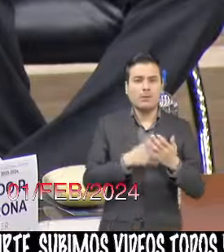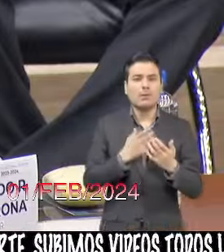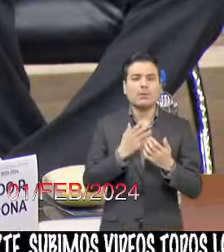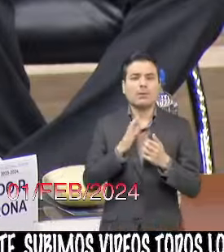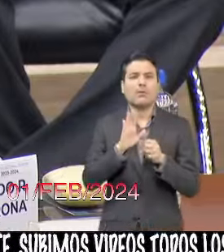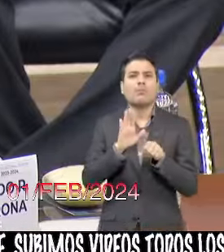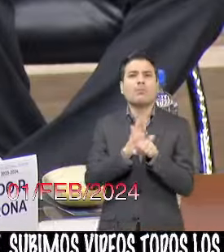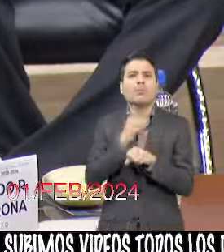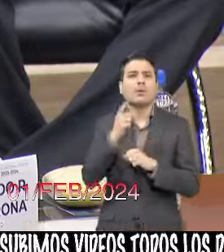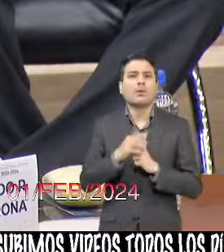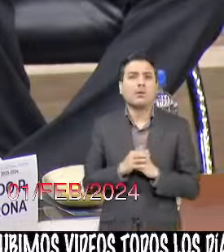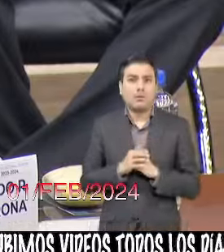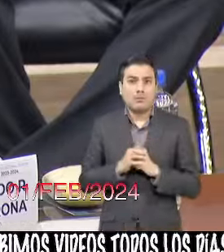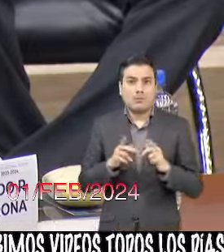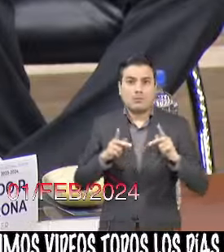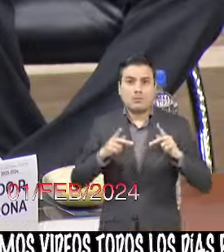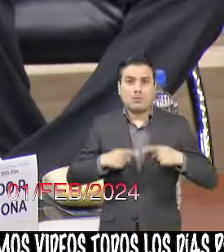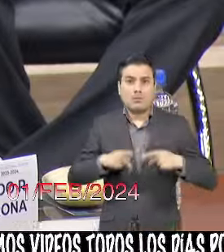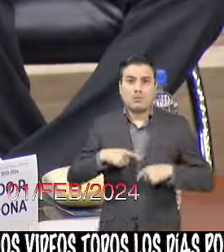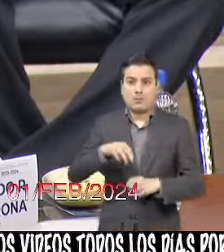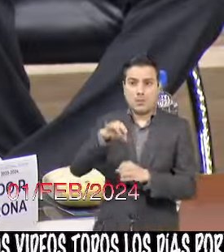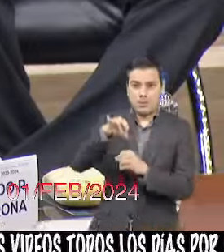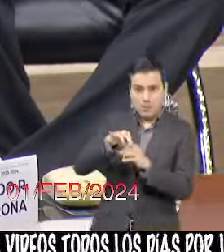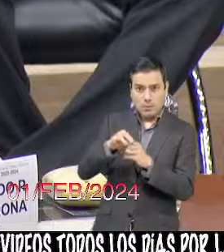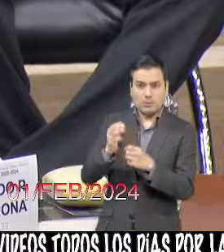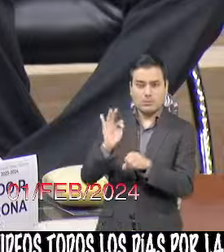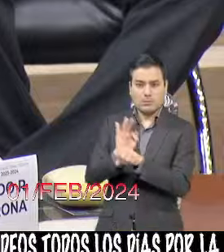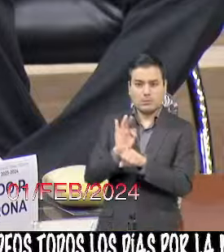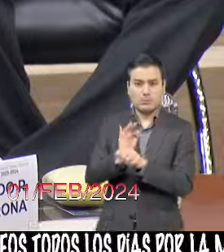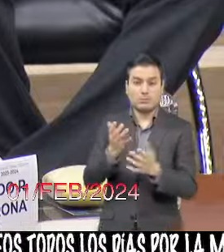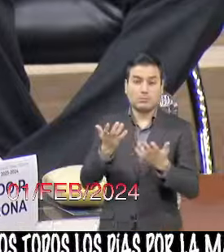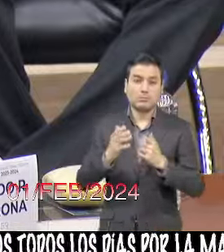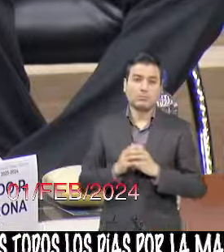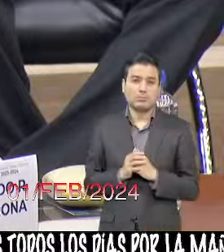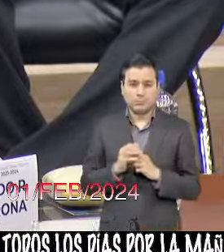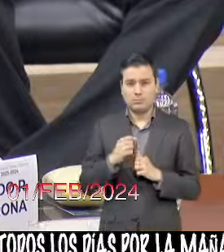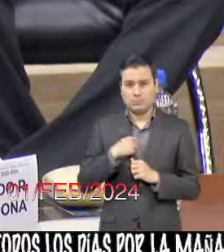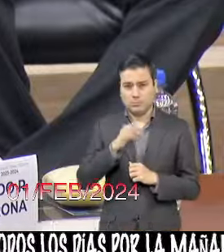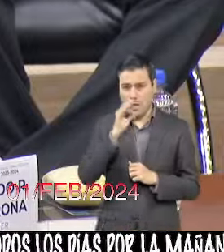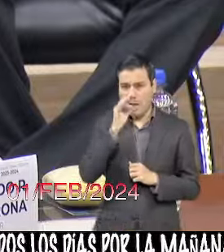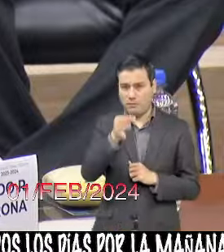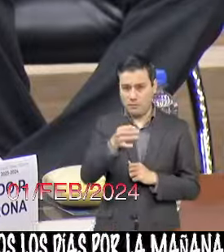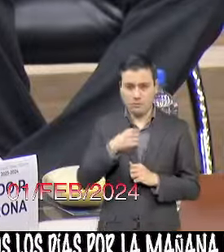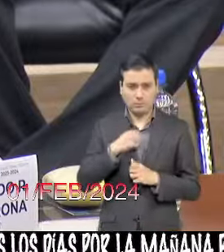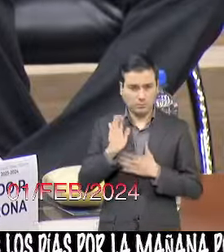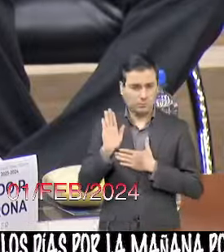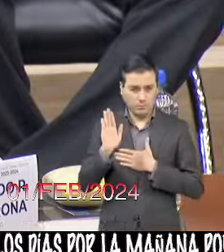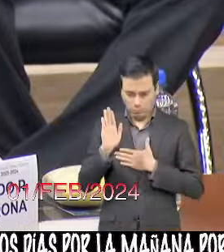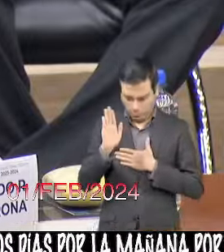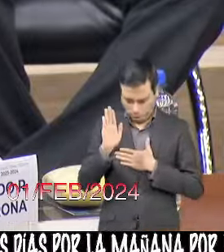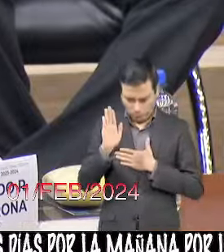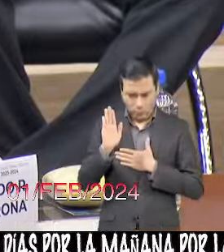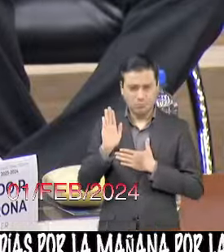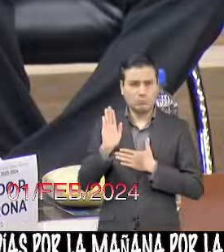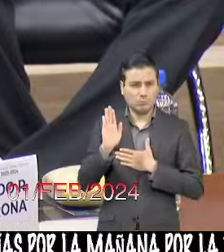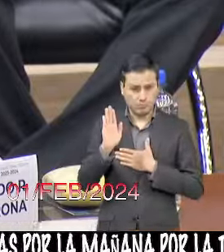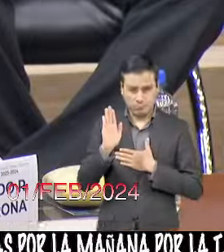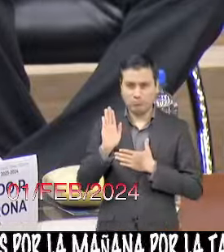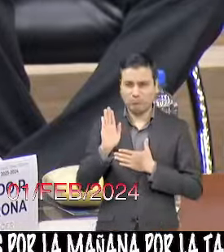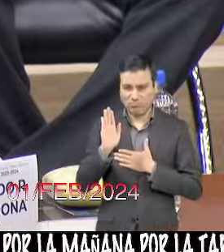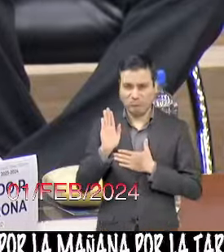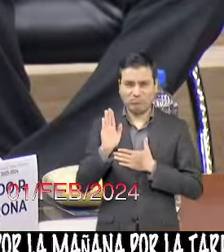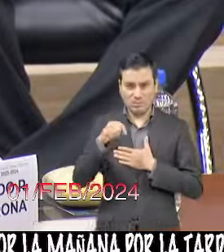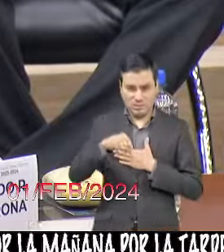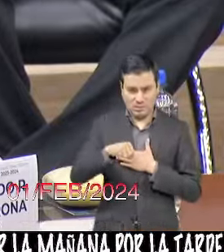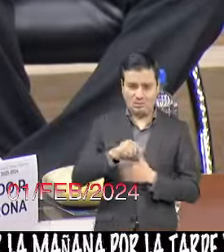la ciudadanía. Así es que refrendo aquí mi compromiso de contribuir a que este espacio, que cada vez